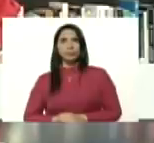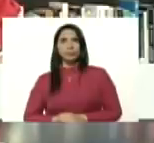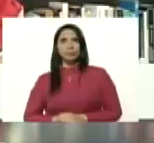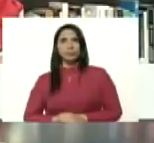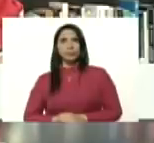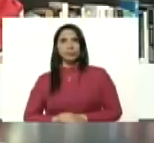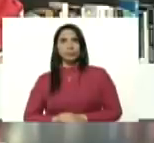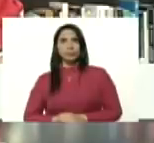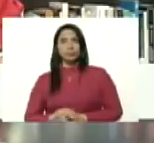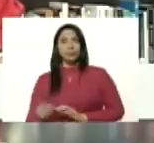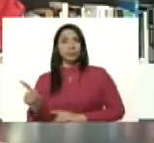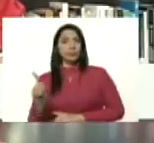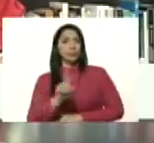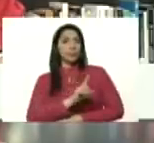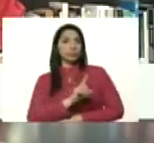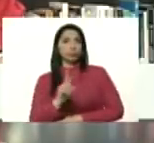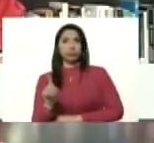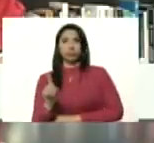No